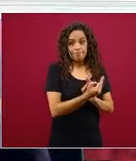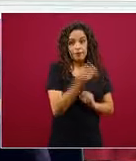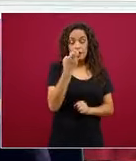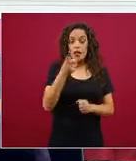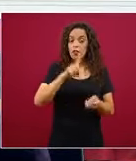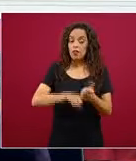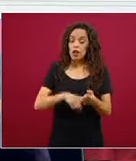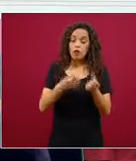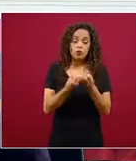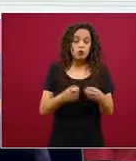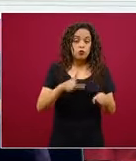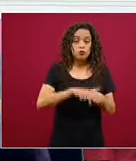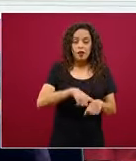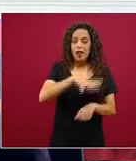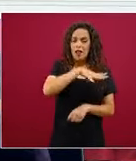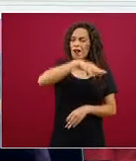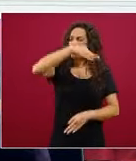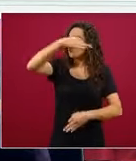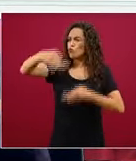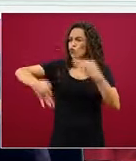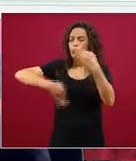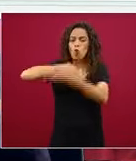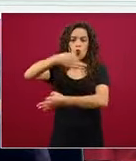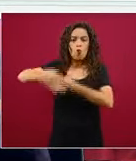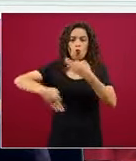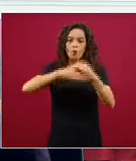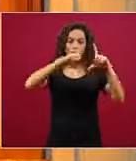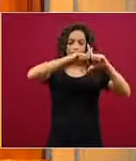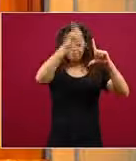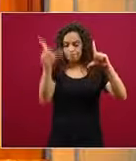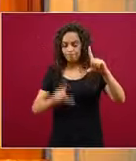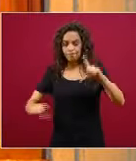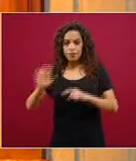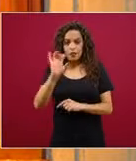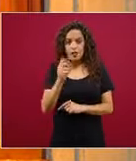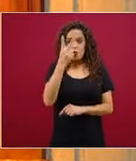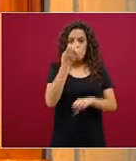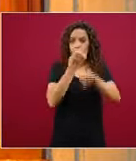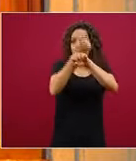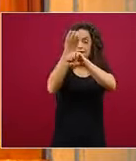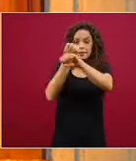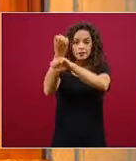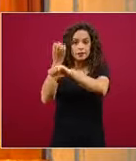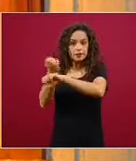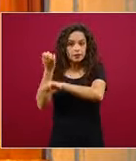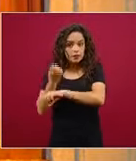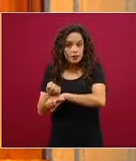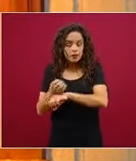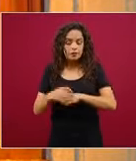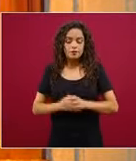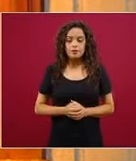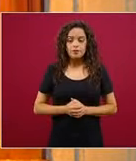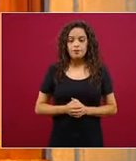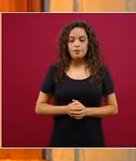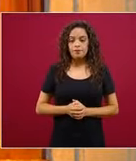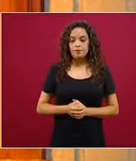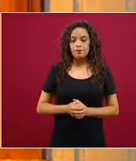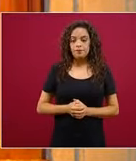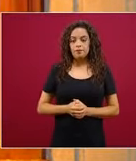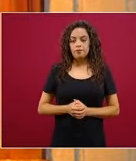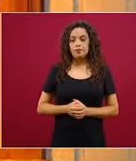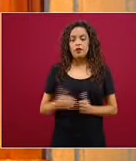social general para las 32 entidades federativas bajo un mismo criterio, con los